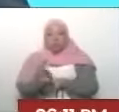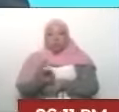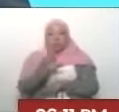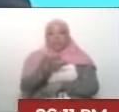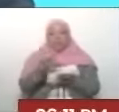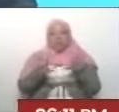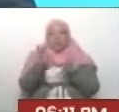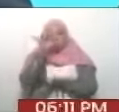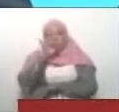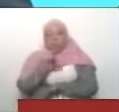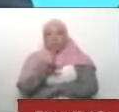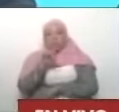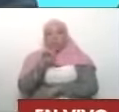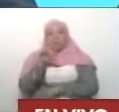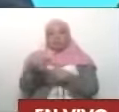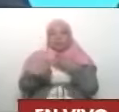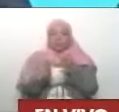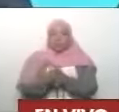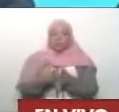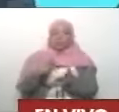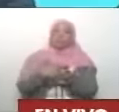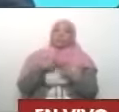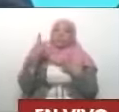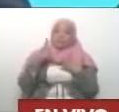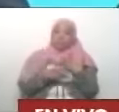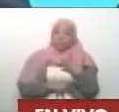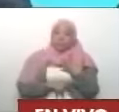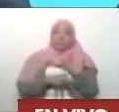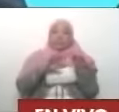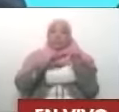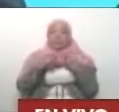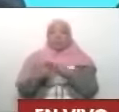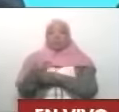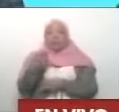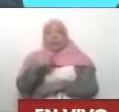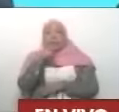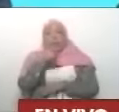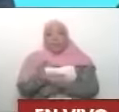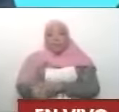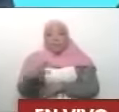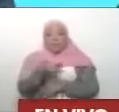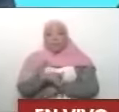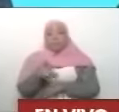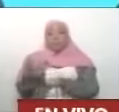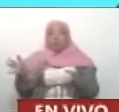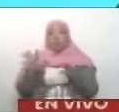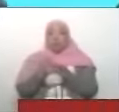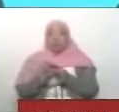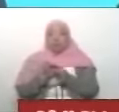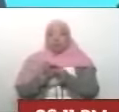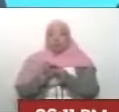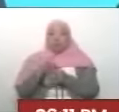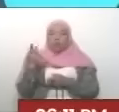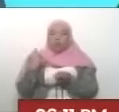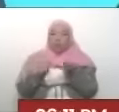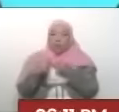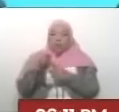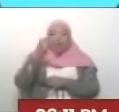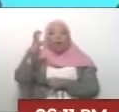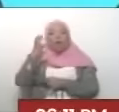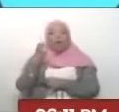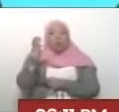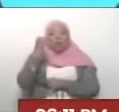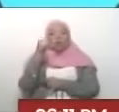92.58% de dominio de ese proyecto colonial oligárquico, que une al coloniaje europeo y